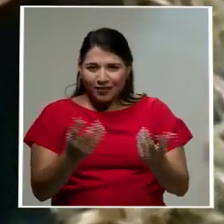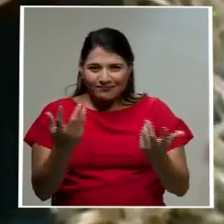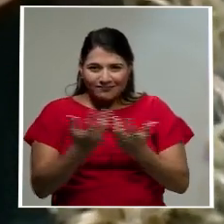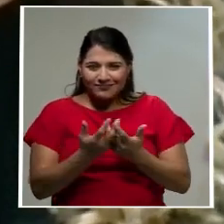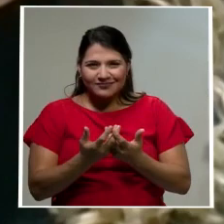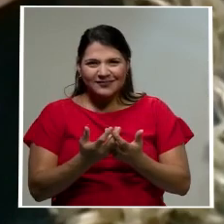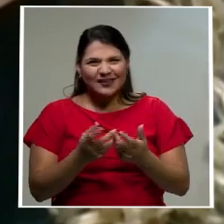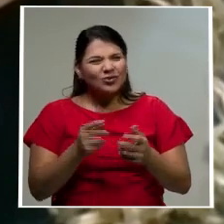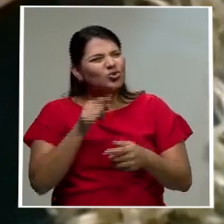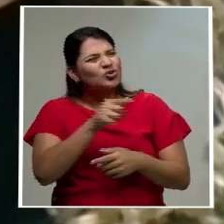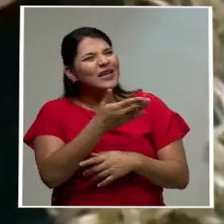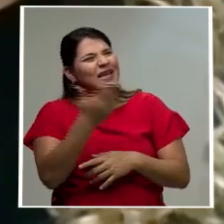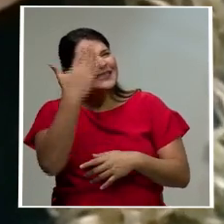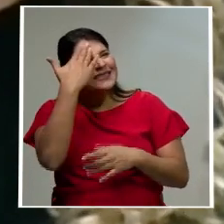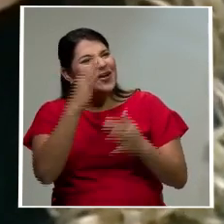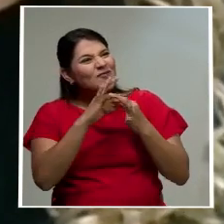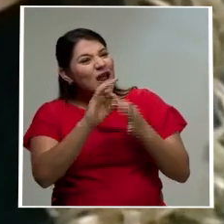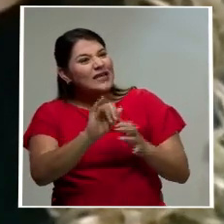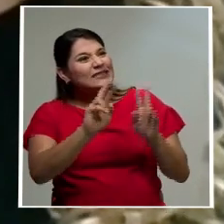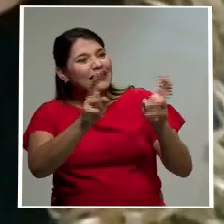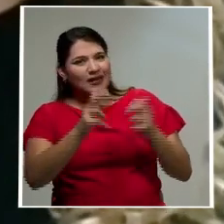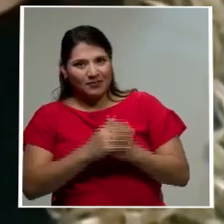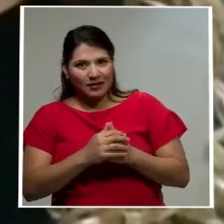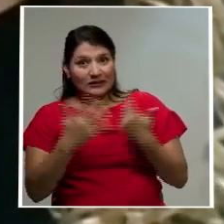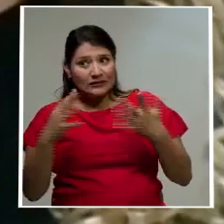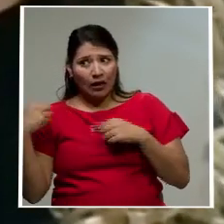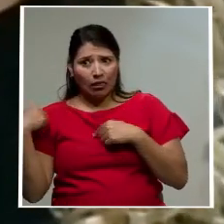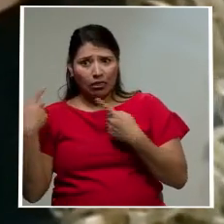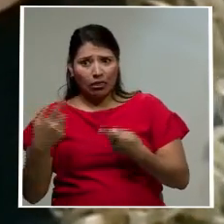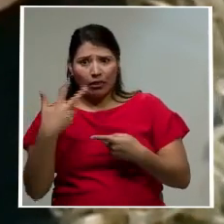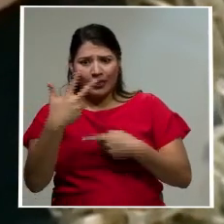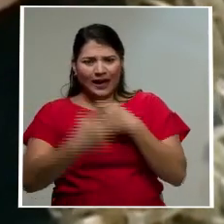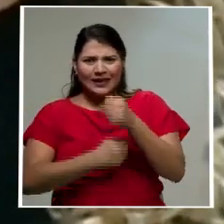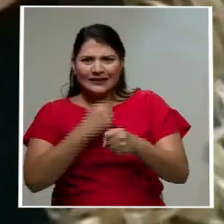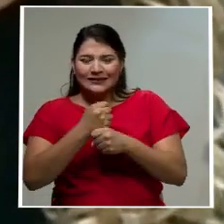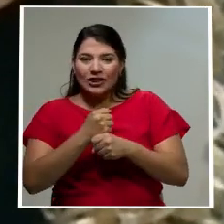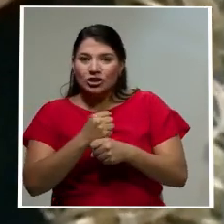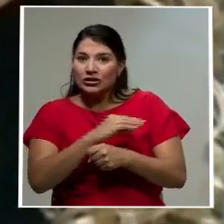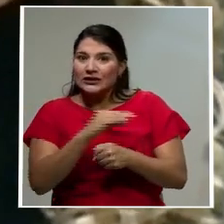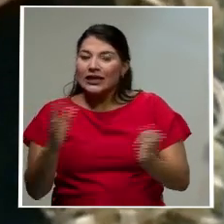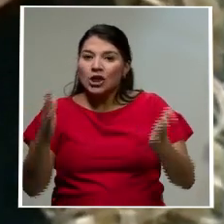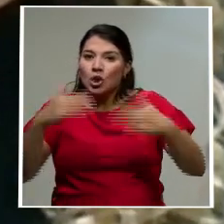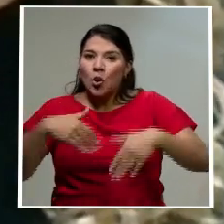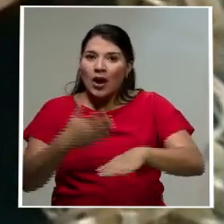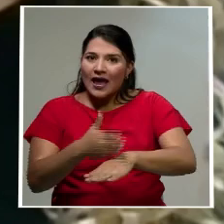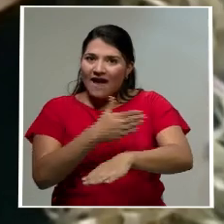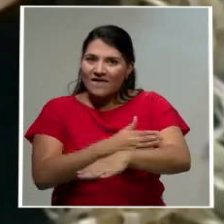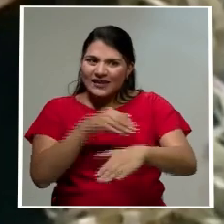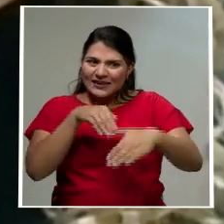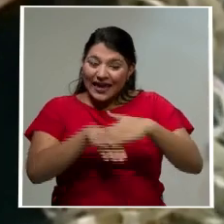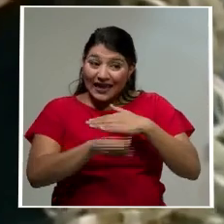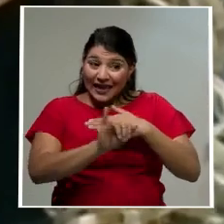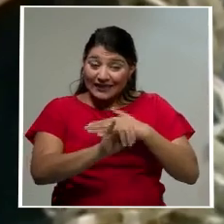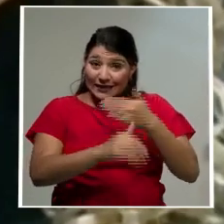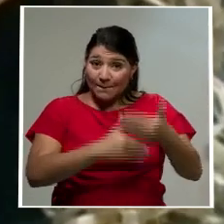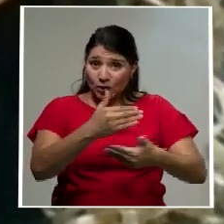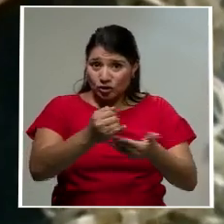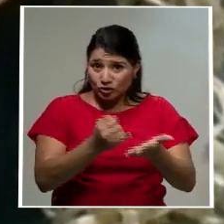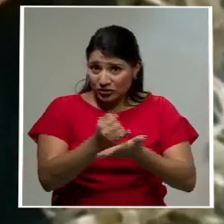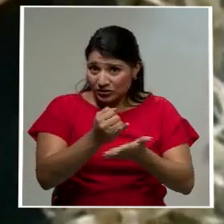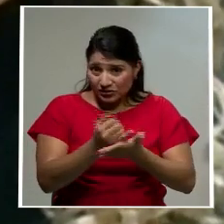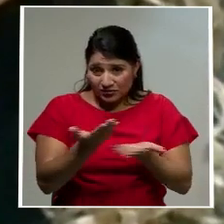este tema? ¿Por qué han pasado ya 3 años y no hay novedades de avances en esa investigación? Porque es la